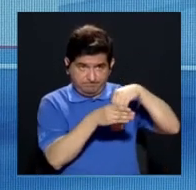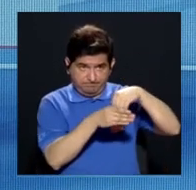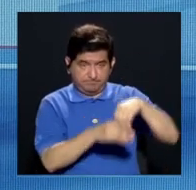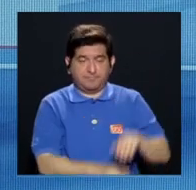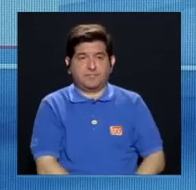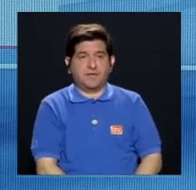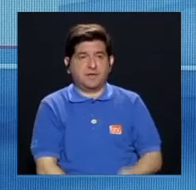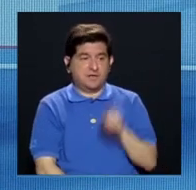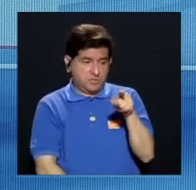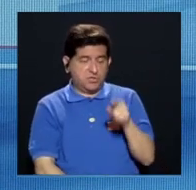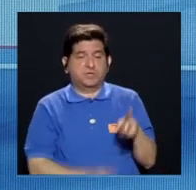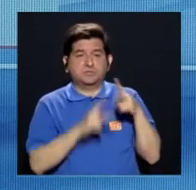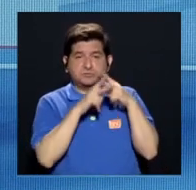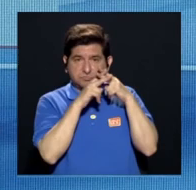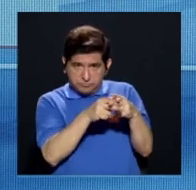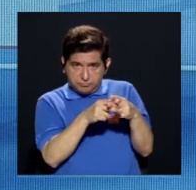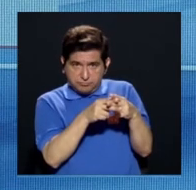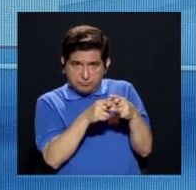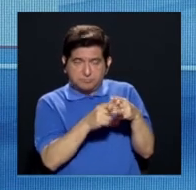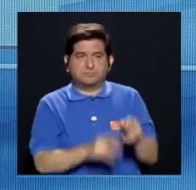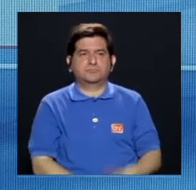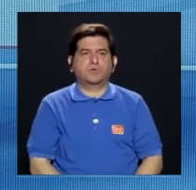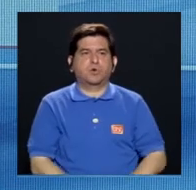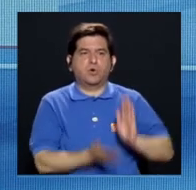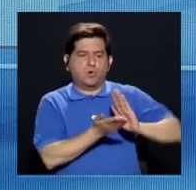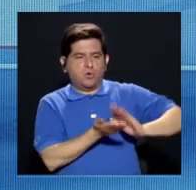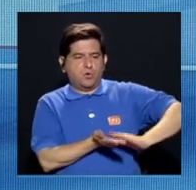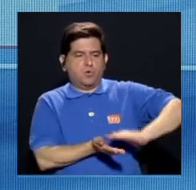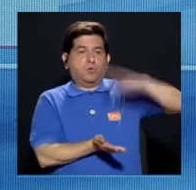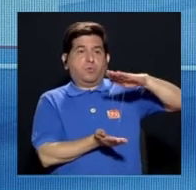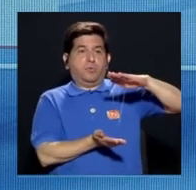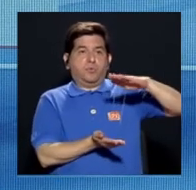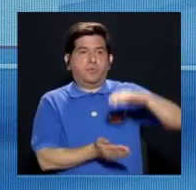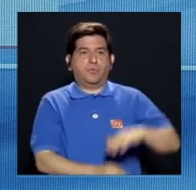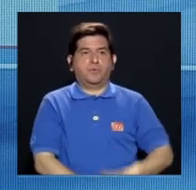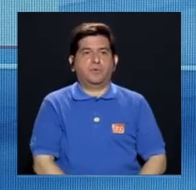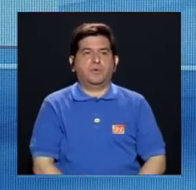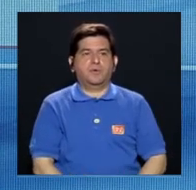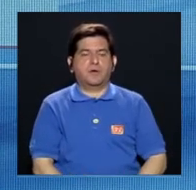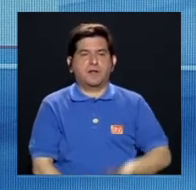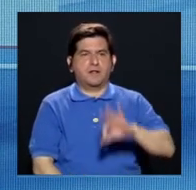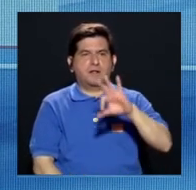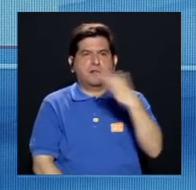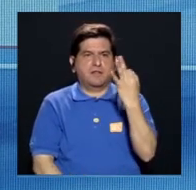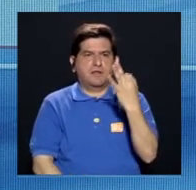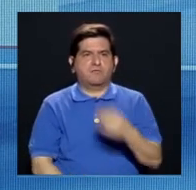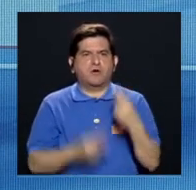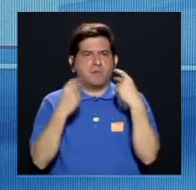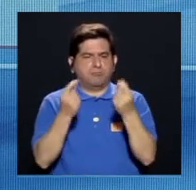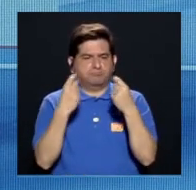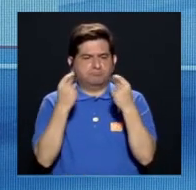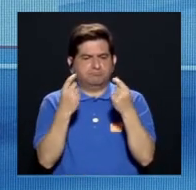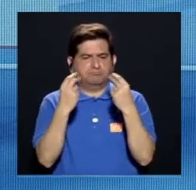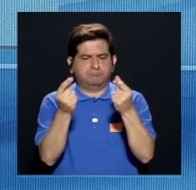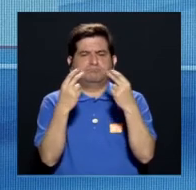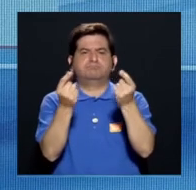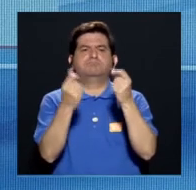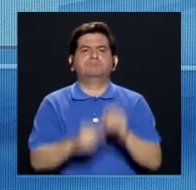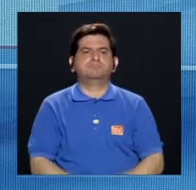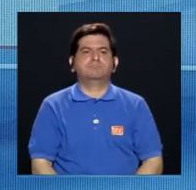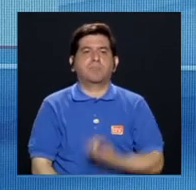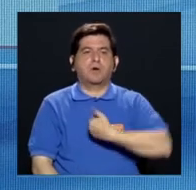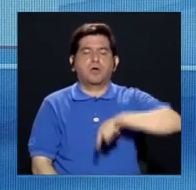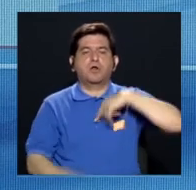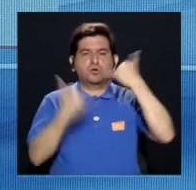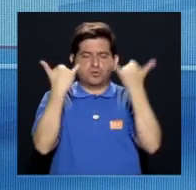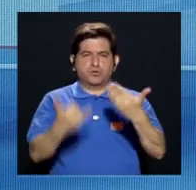en ese fideicomiso aumentó, sin embargo, de una manera muy rápida, y